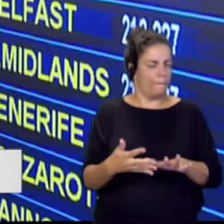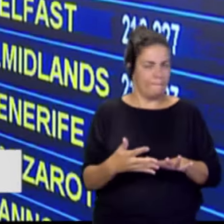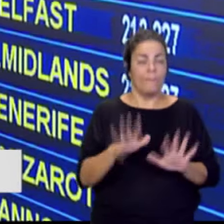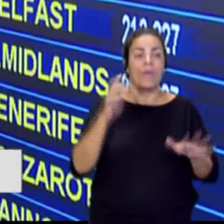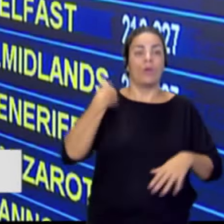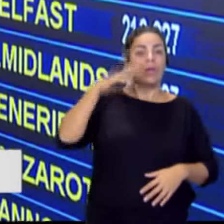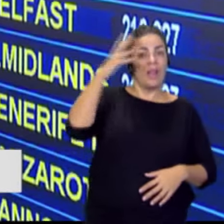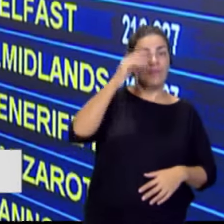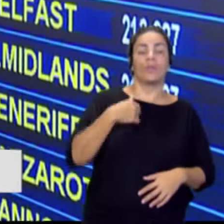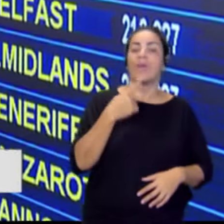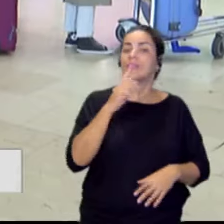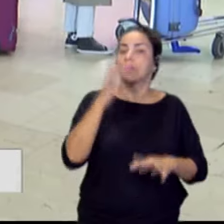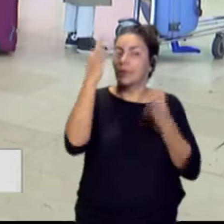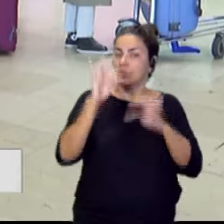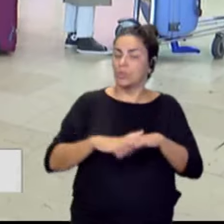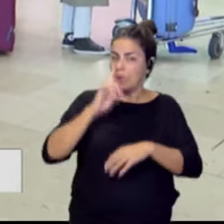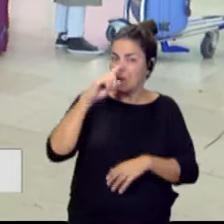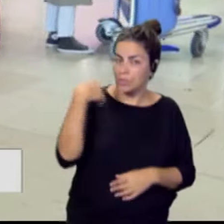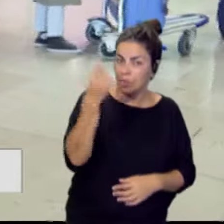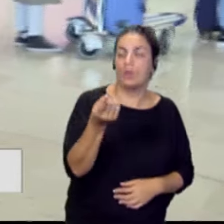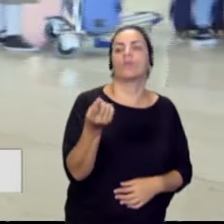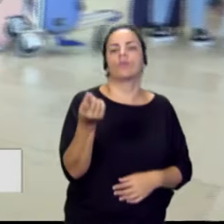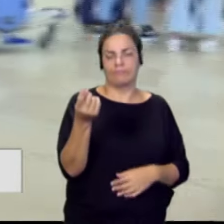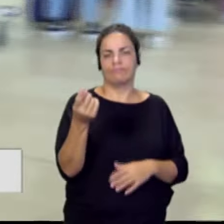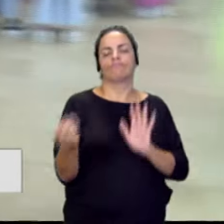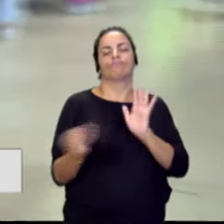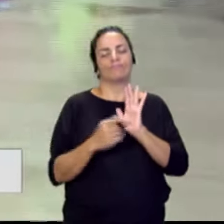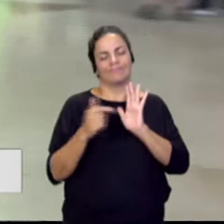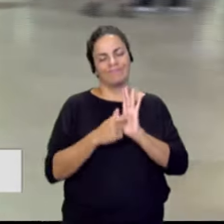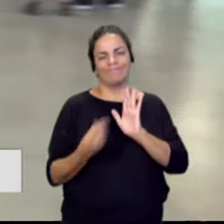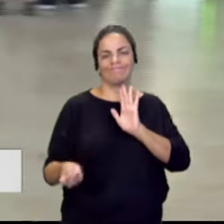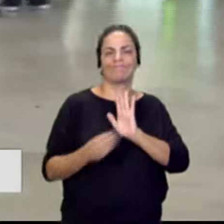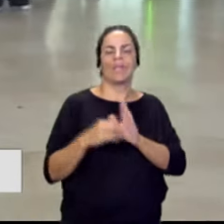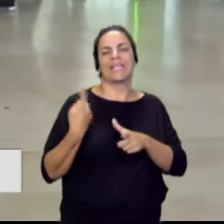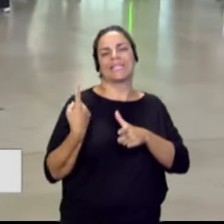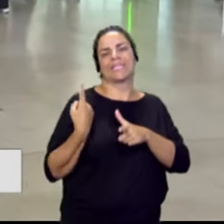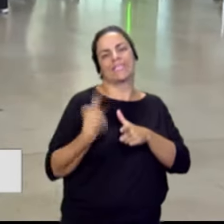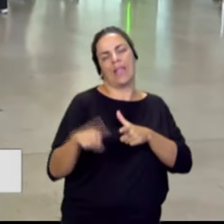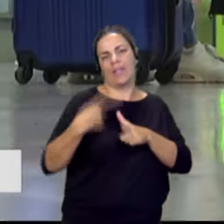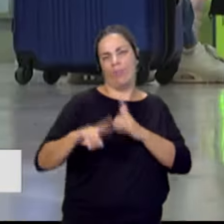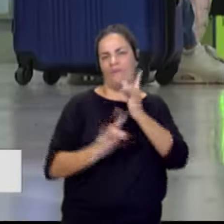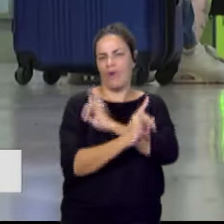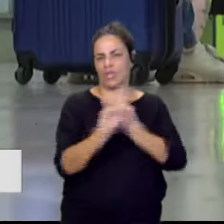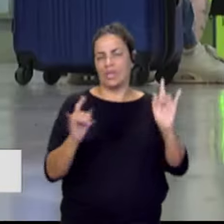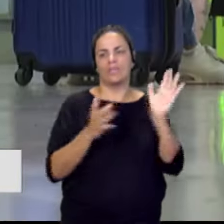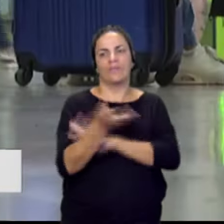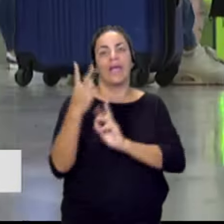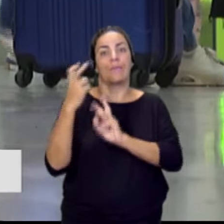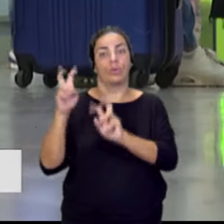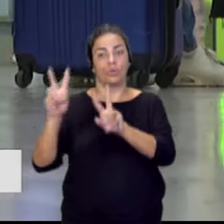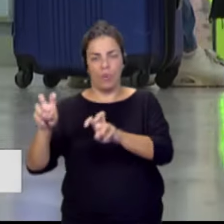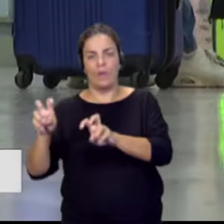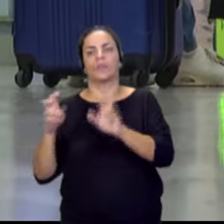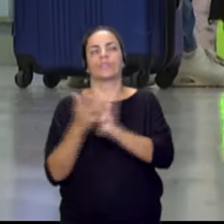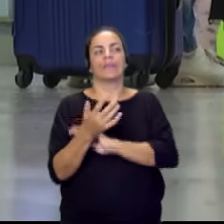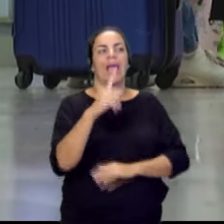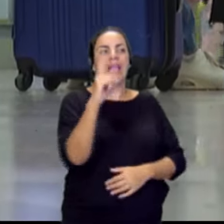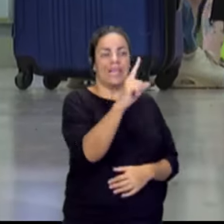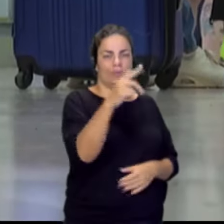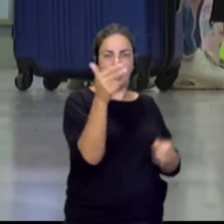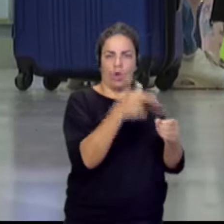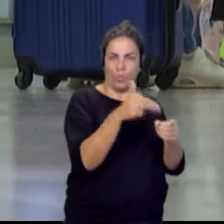que los presupuestos para el año que viene van a recoger el céntimo forestal, que es un nuevo impuesto que gravará con 2 céntimos el litro de